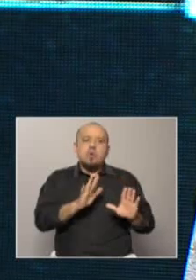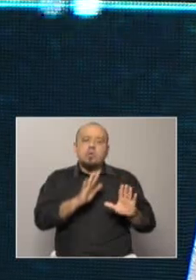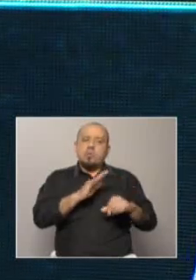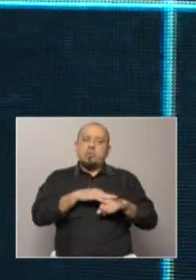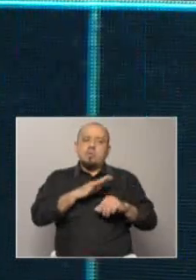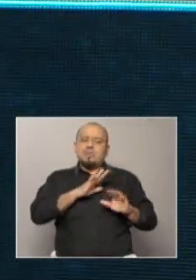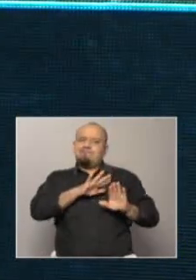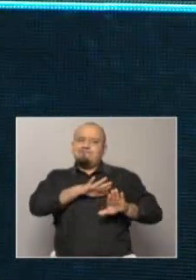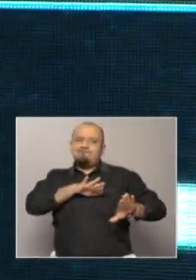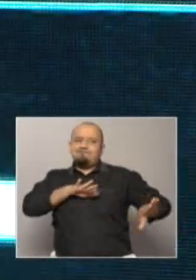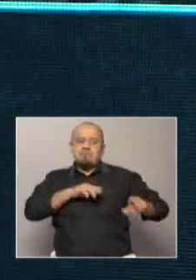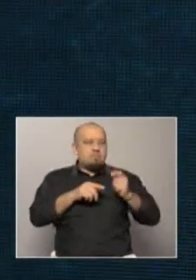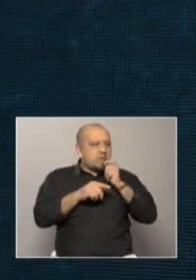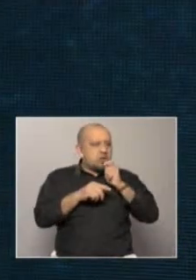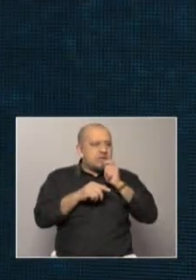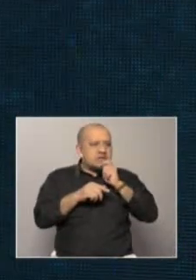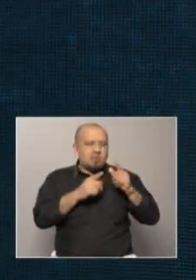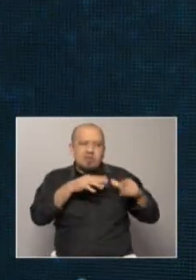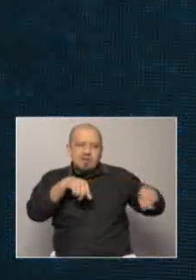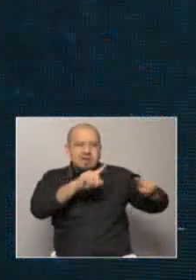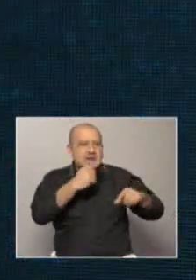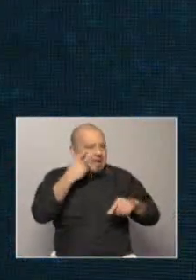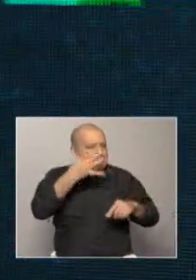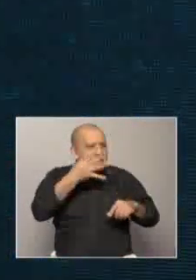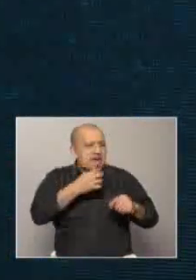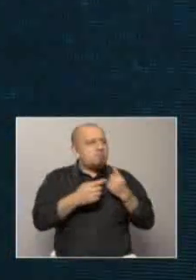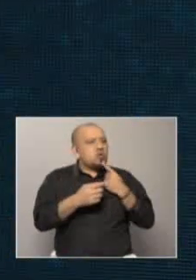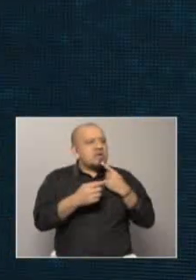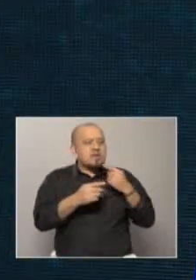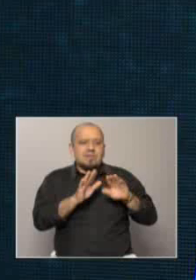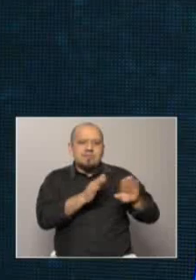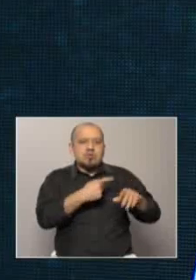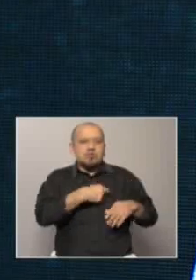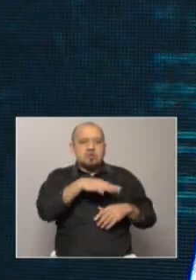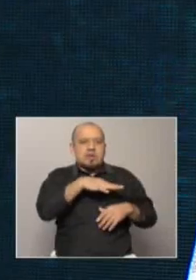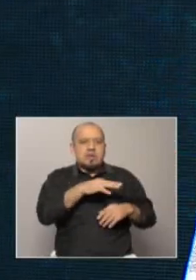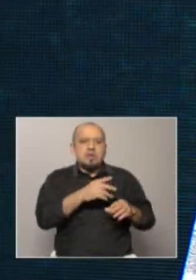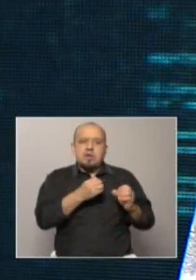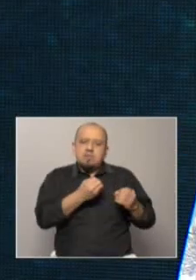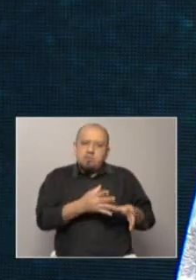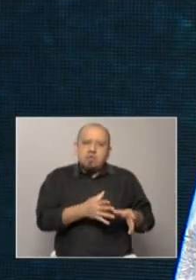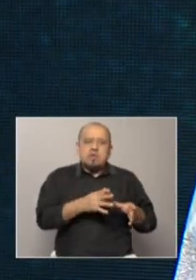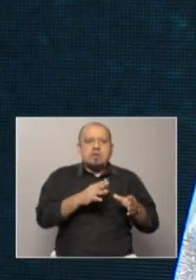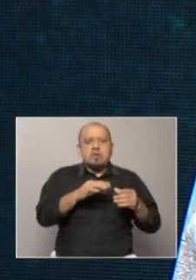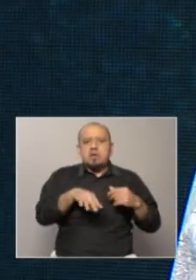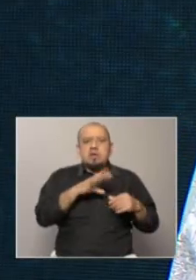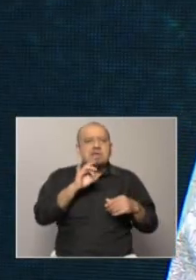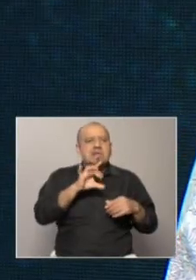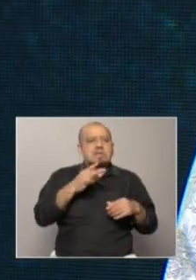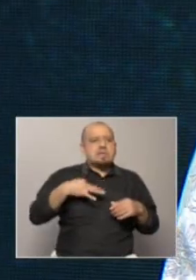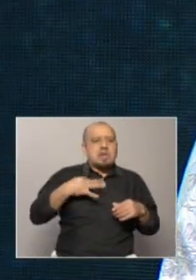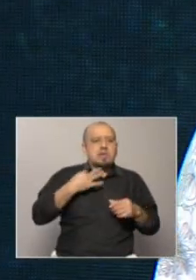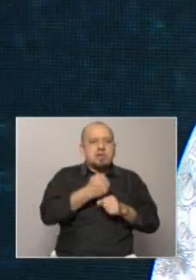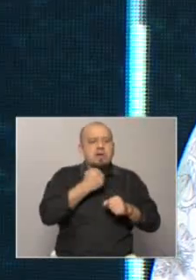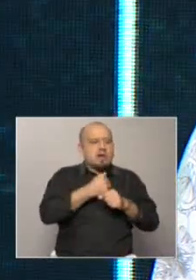necesité abrirme absolutamente del periodismo puro y duro, ¿no? Del periodismo político, sobre todo periodismo social. Porque estuve más de 15 años trabajando